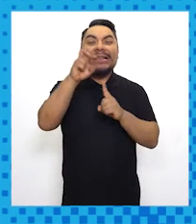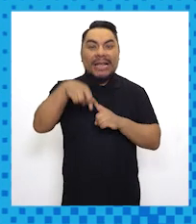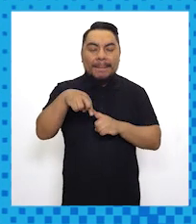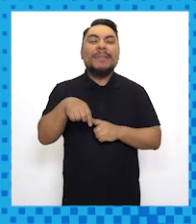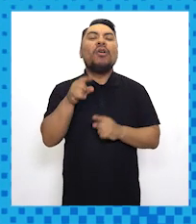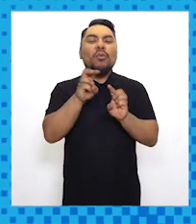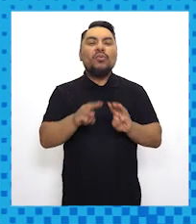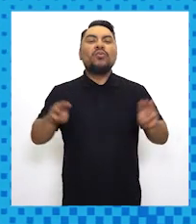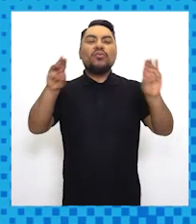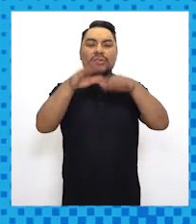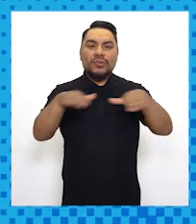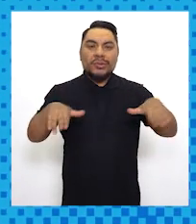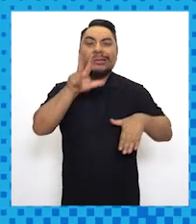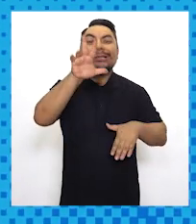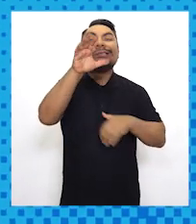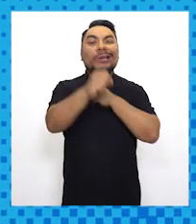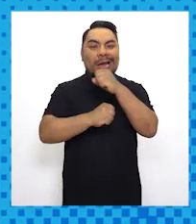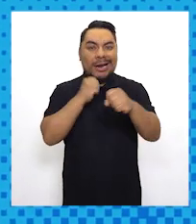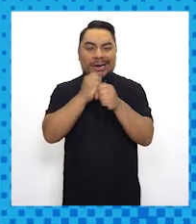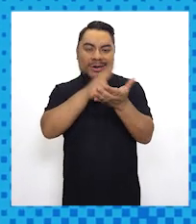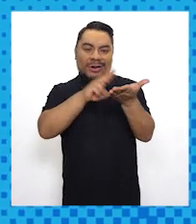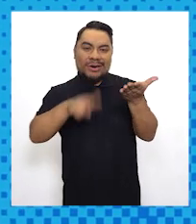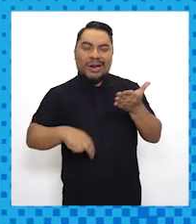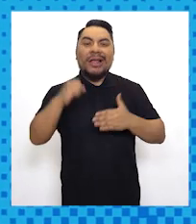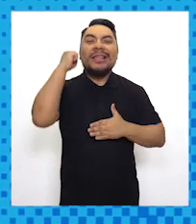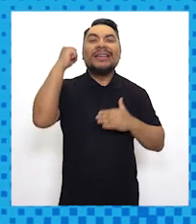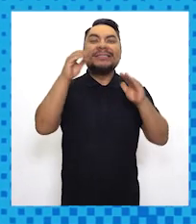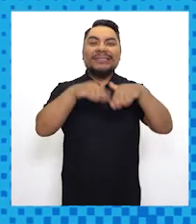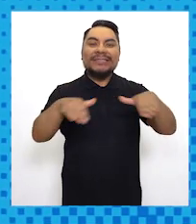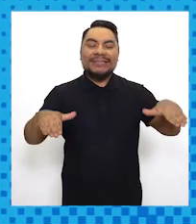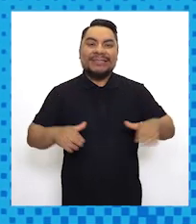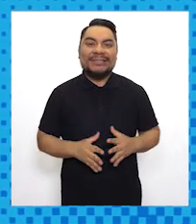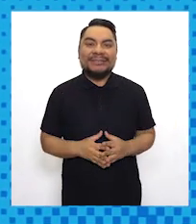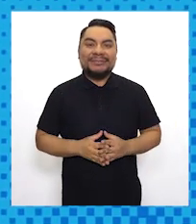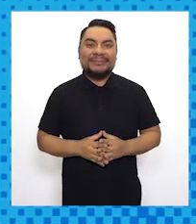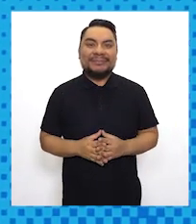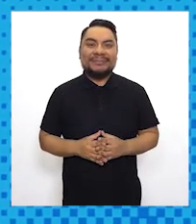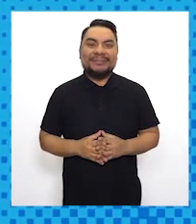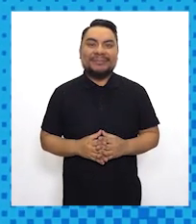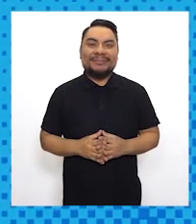IRTP y UNICEF en los 35 años de la Convención sobre los Derechos del Niño.